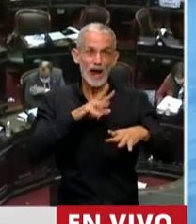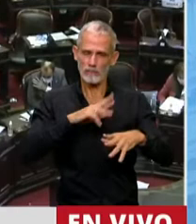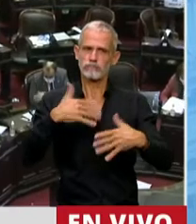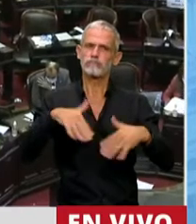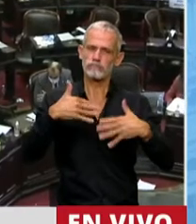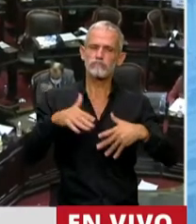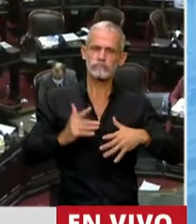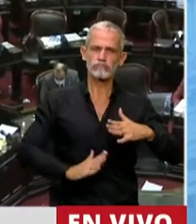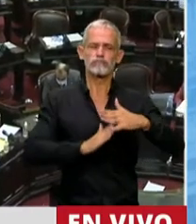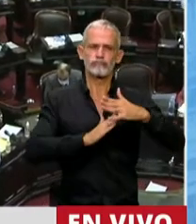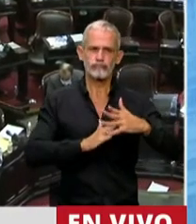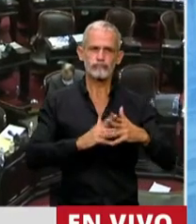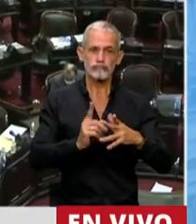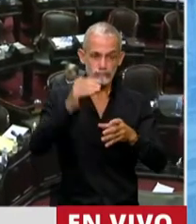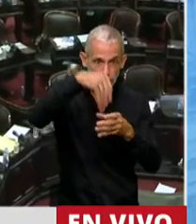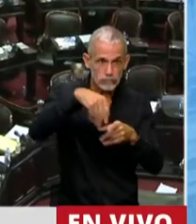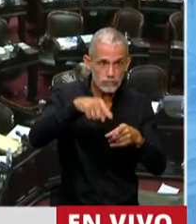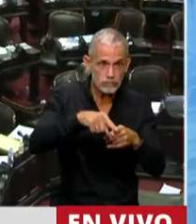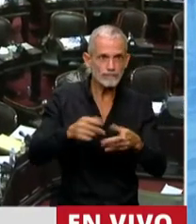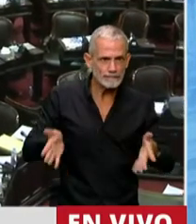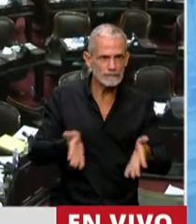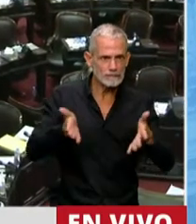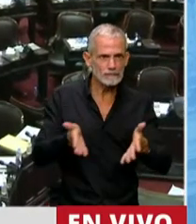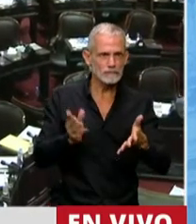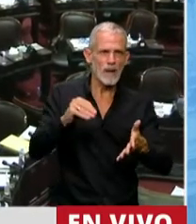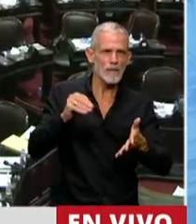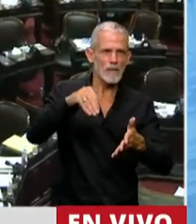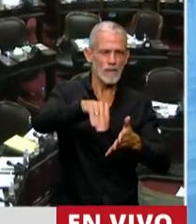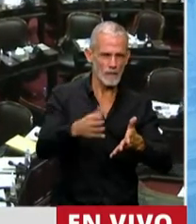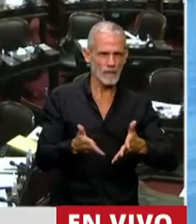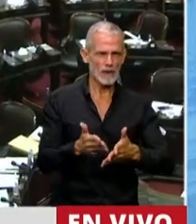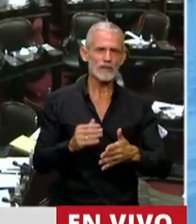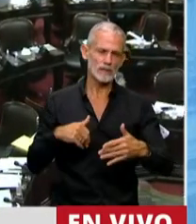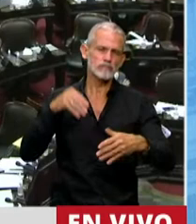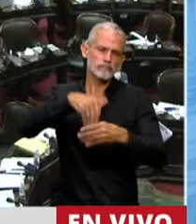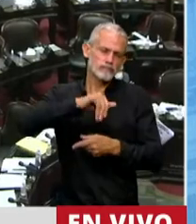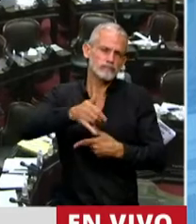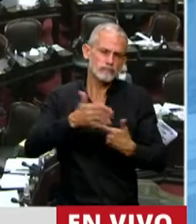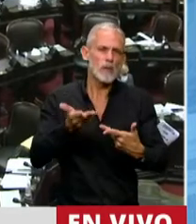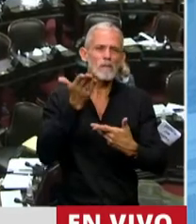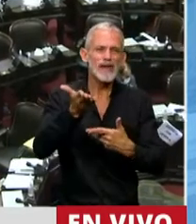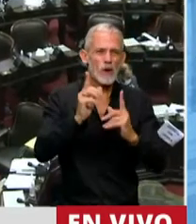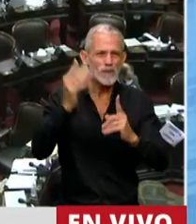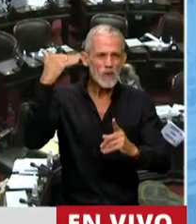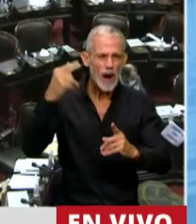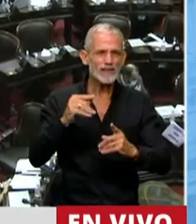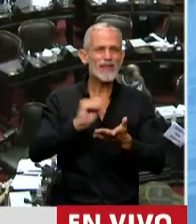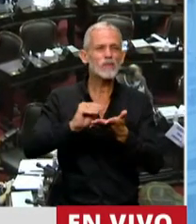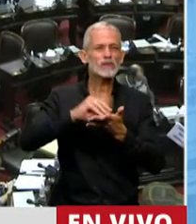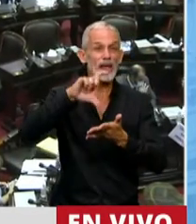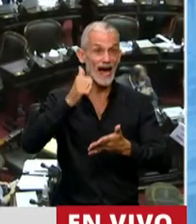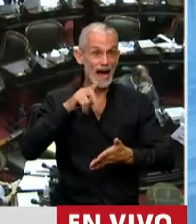su participación debe fortalecerse. Así que acompaño el pedido que acaba de hacer la diputada